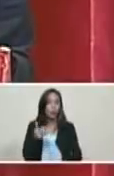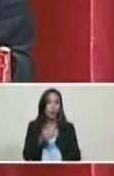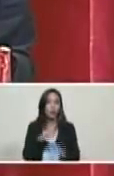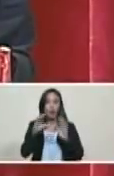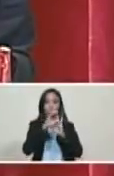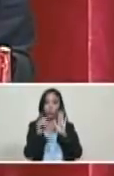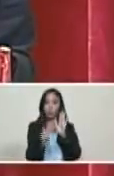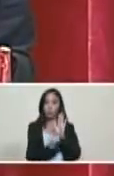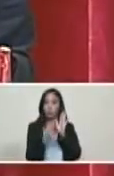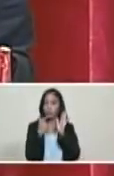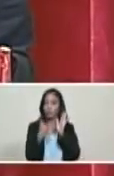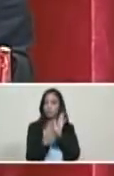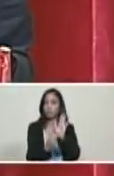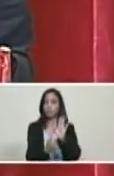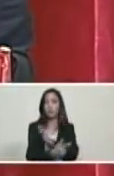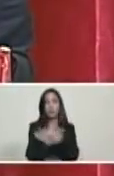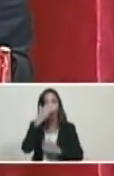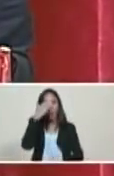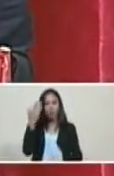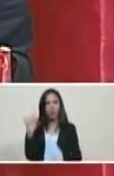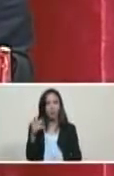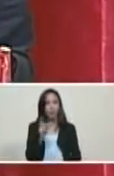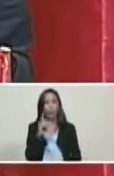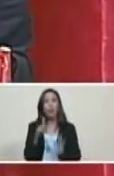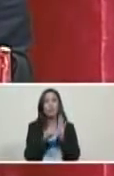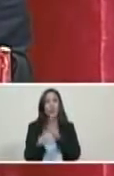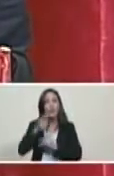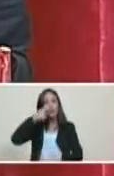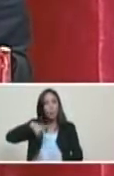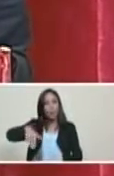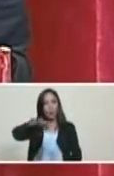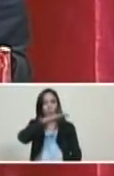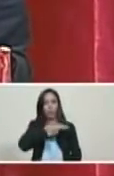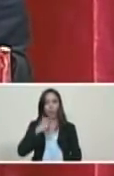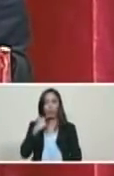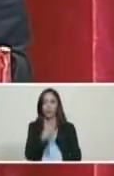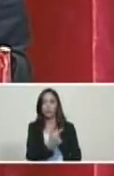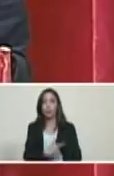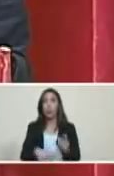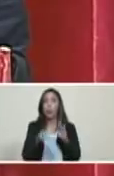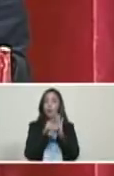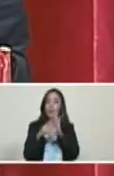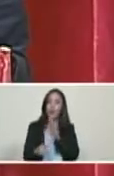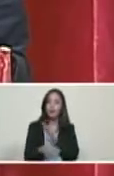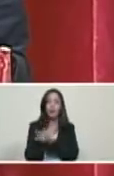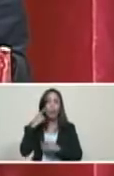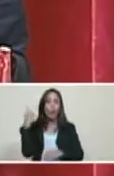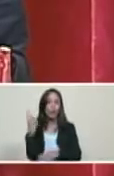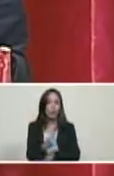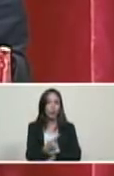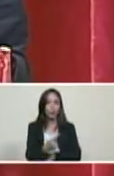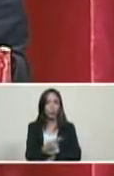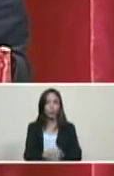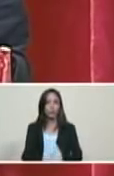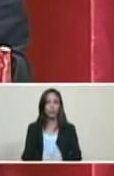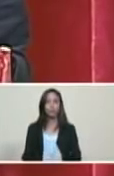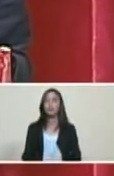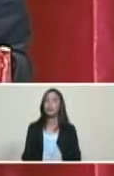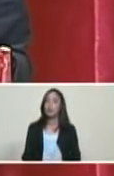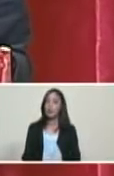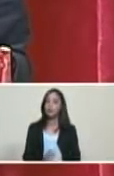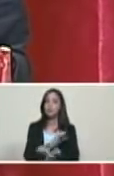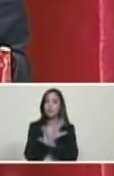no debemos olvidar que es un derecho social. Y por ser un derecho social, es obligatorio. Y por ser